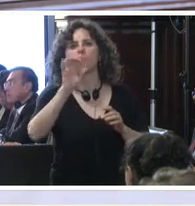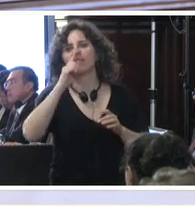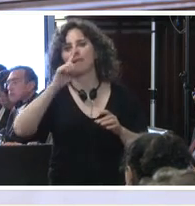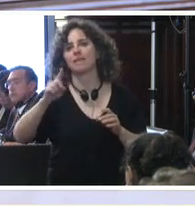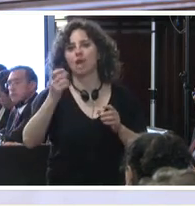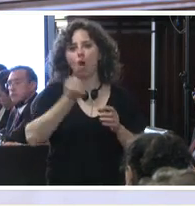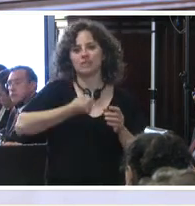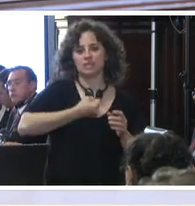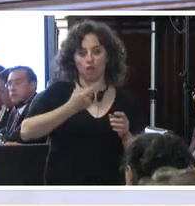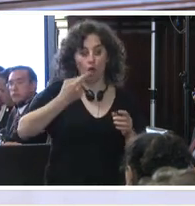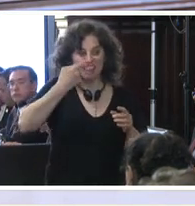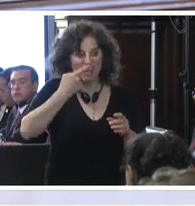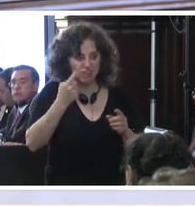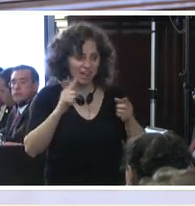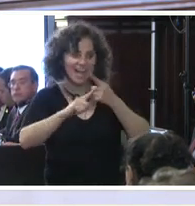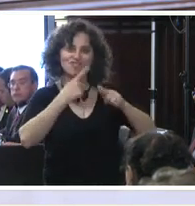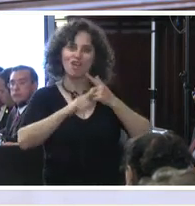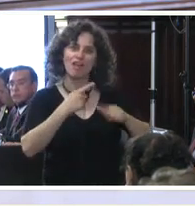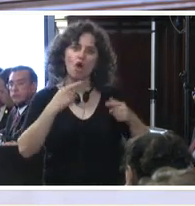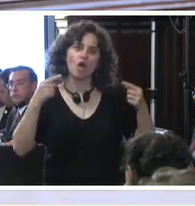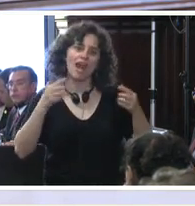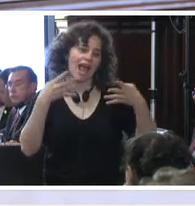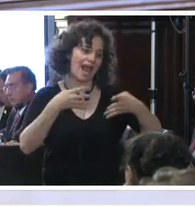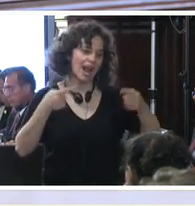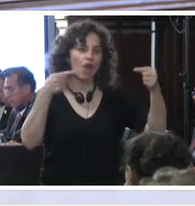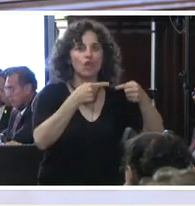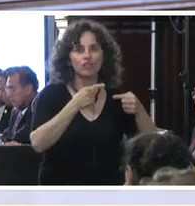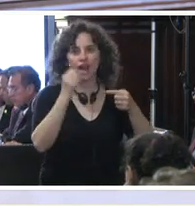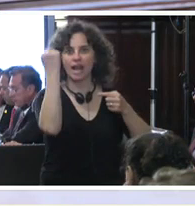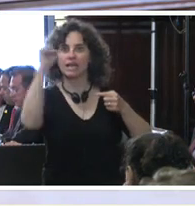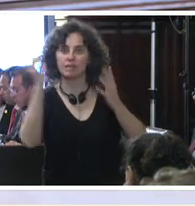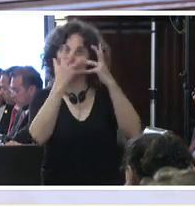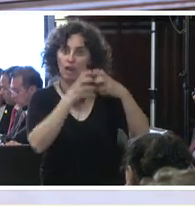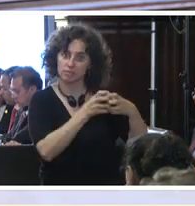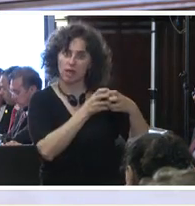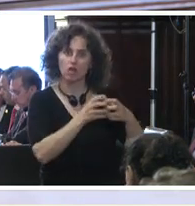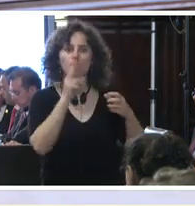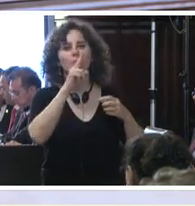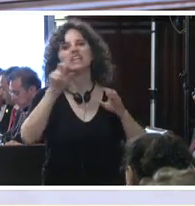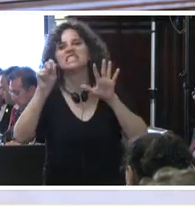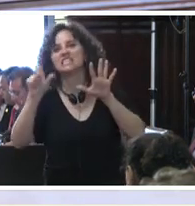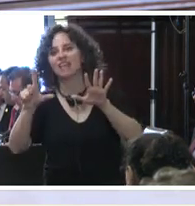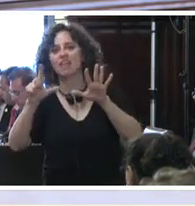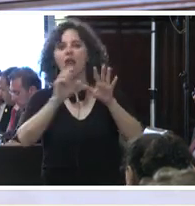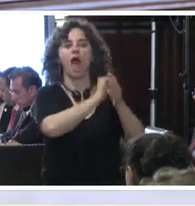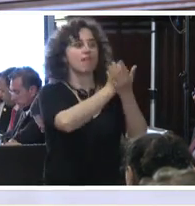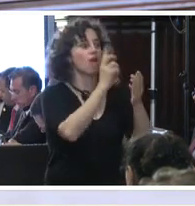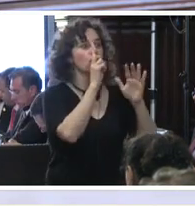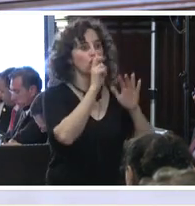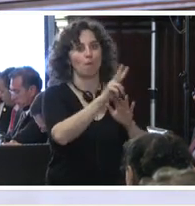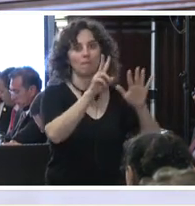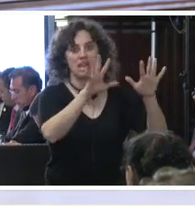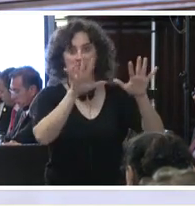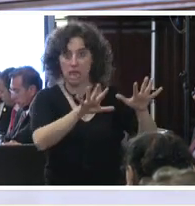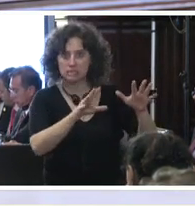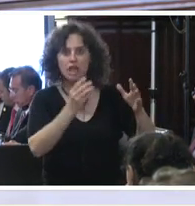intencionales relacionados con esta guerra contra el crimen organizado. Y entre el 2007 y 2010, vale la pena decir que